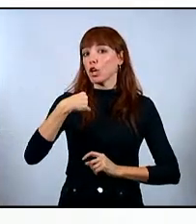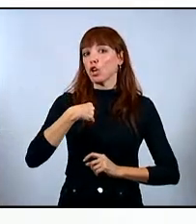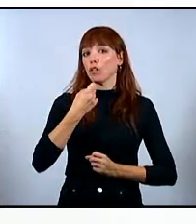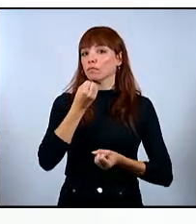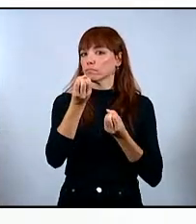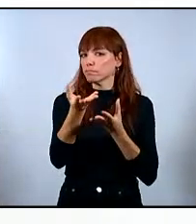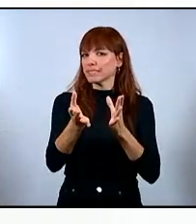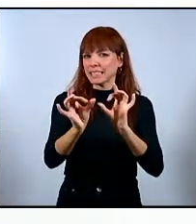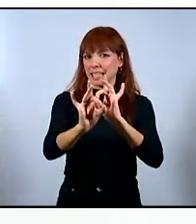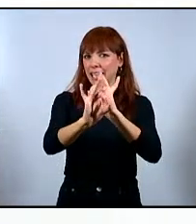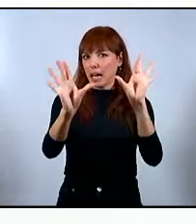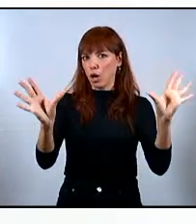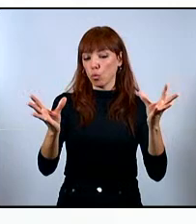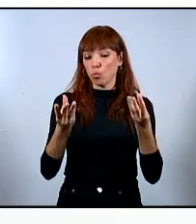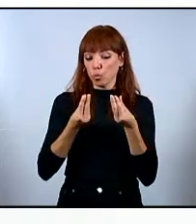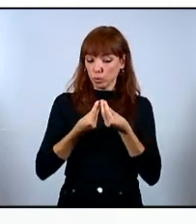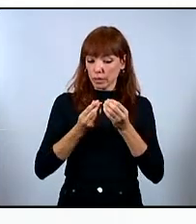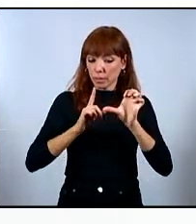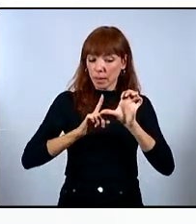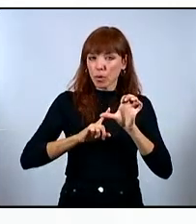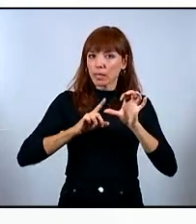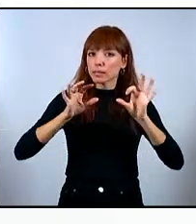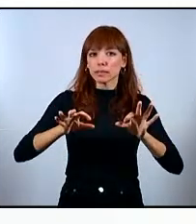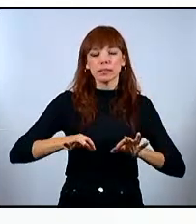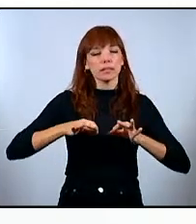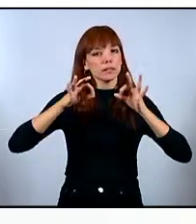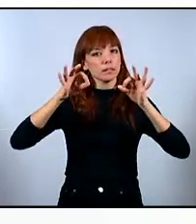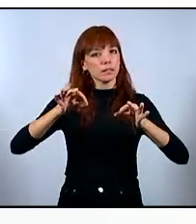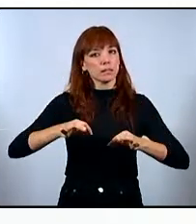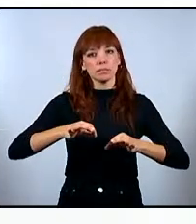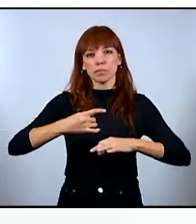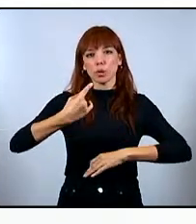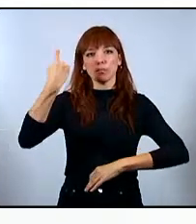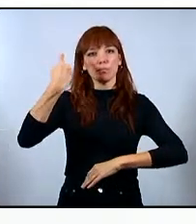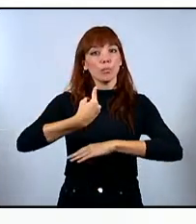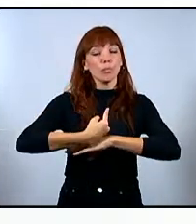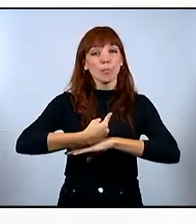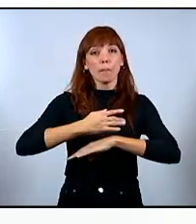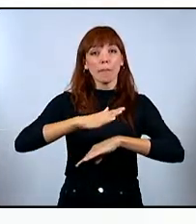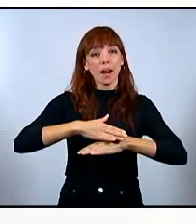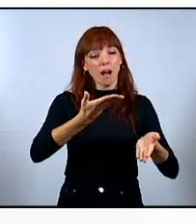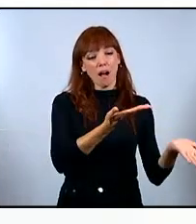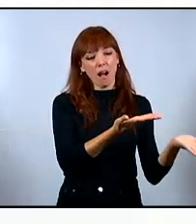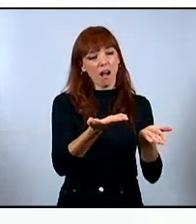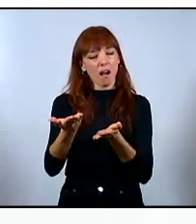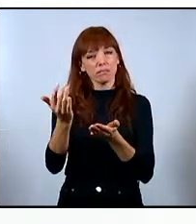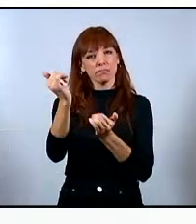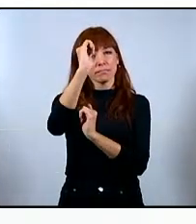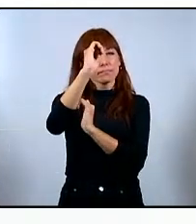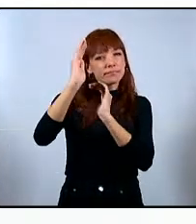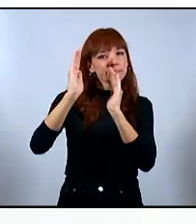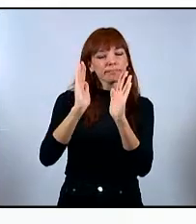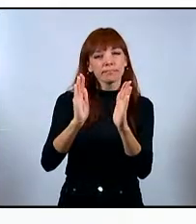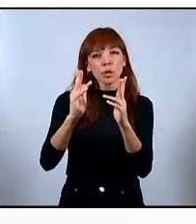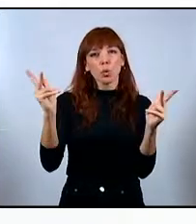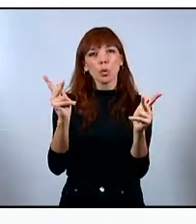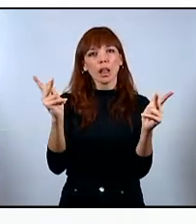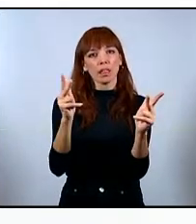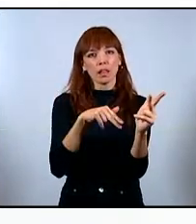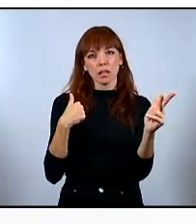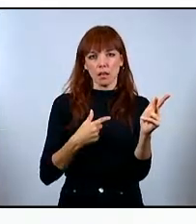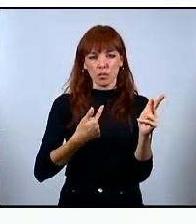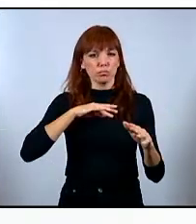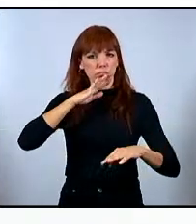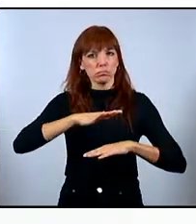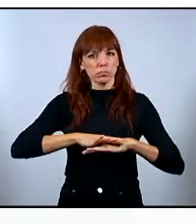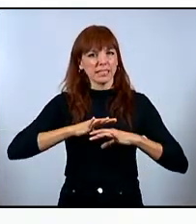dejar muy claro es que la Junta de Extremadura siempre va a cumplir con la obligación de atender a las urgencias sanitarias